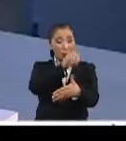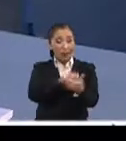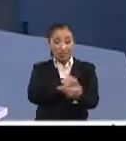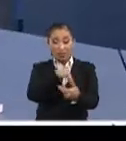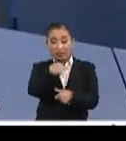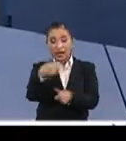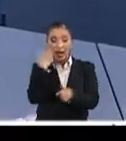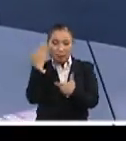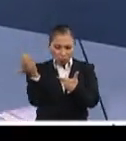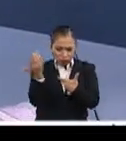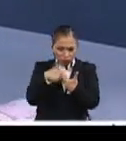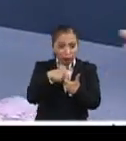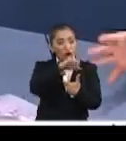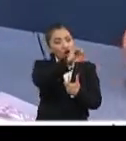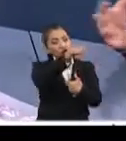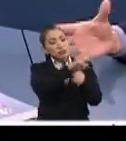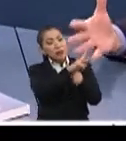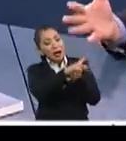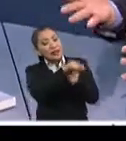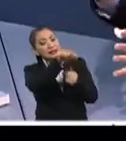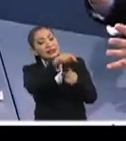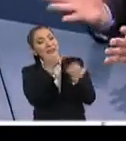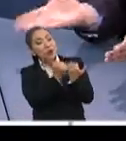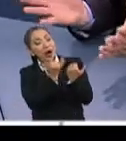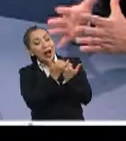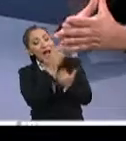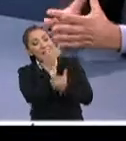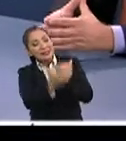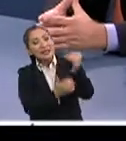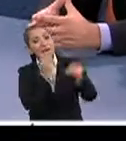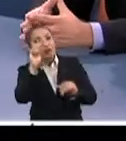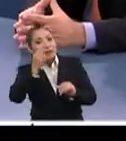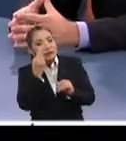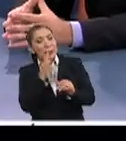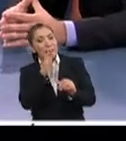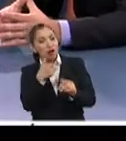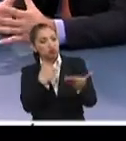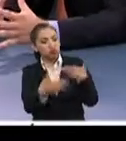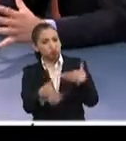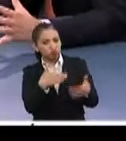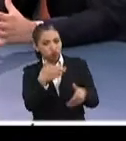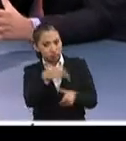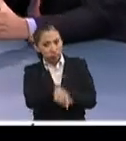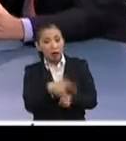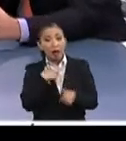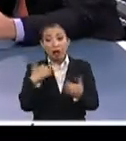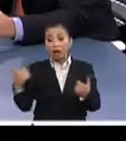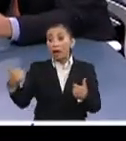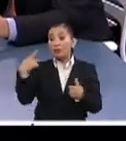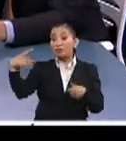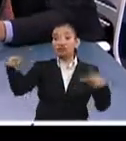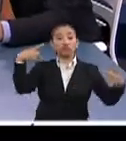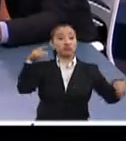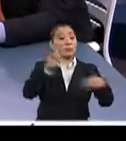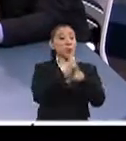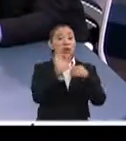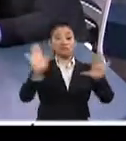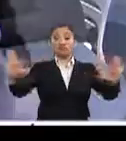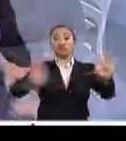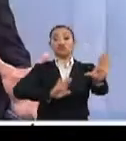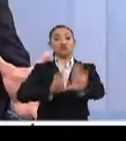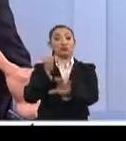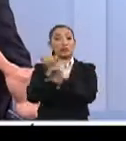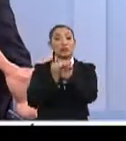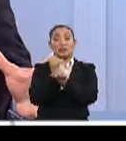también queremos involucrar a otros países que están siguiendo los mismos pasos. Claro. Entonces la idea es que no cada país realice